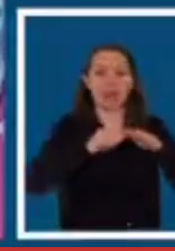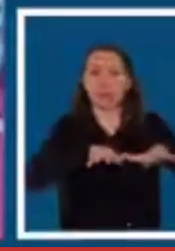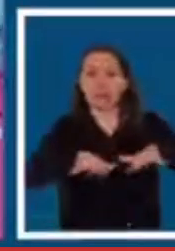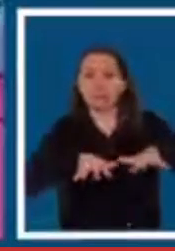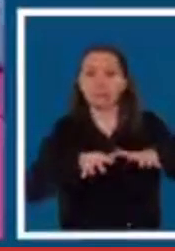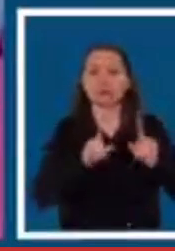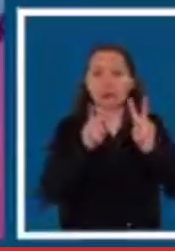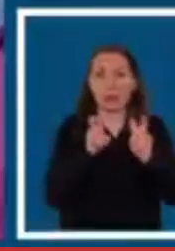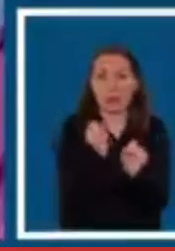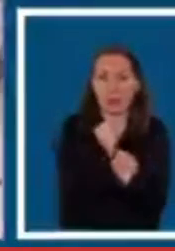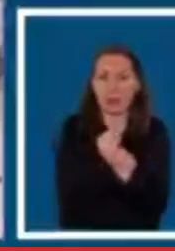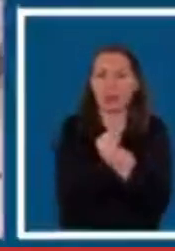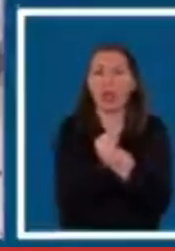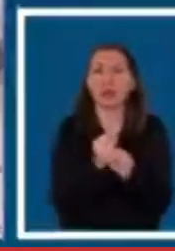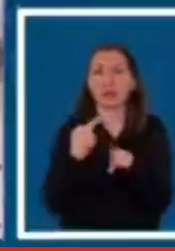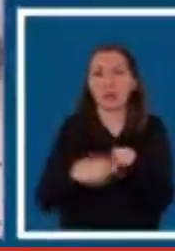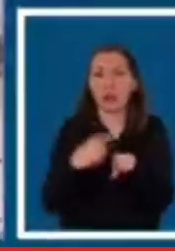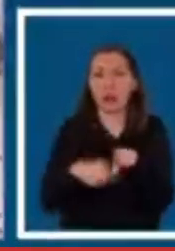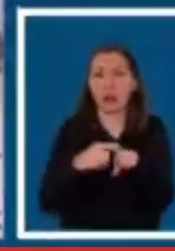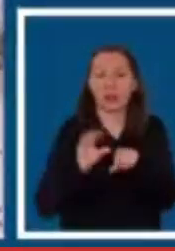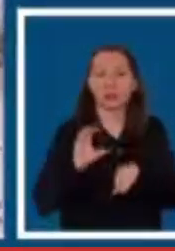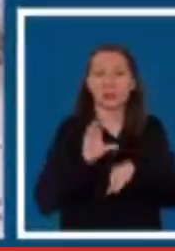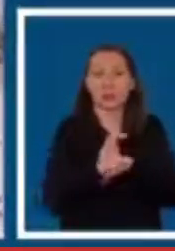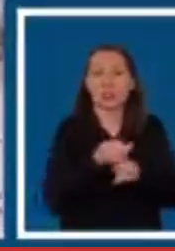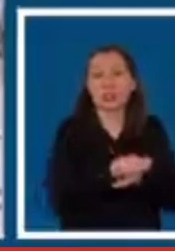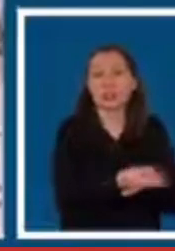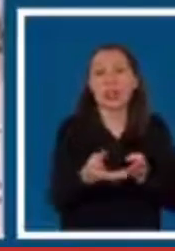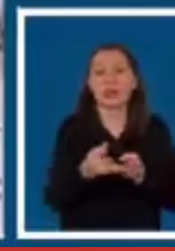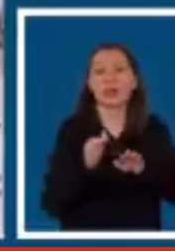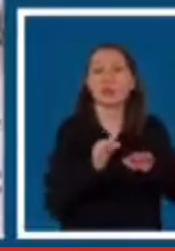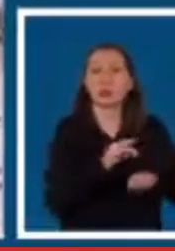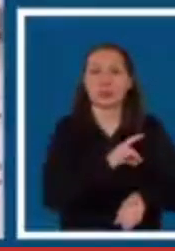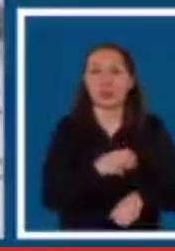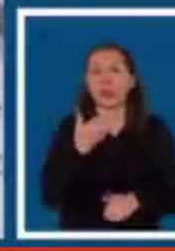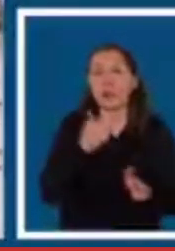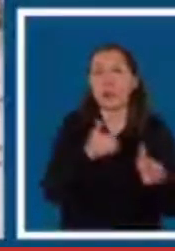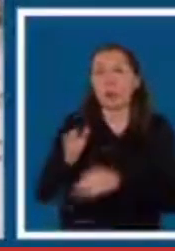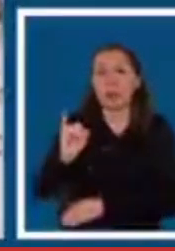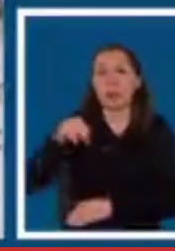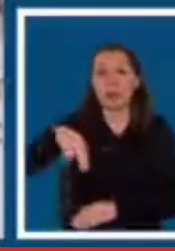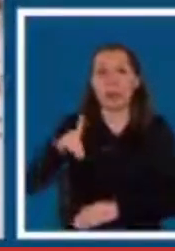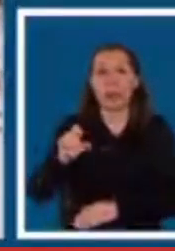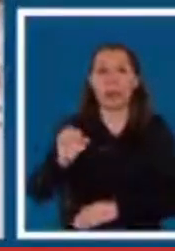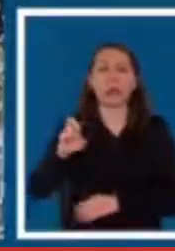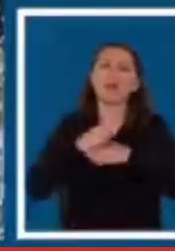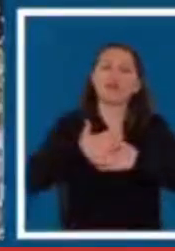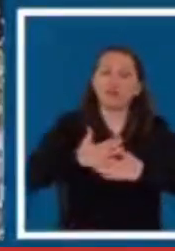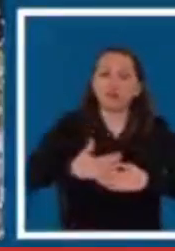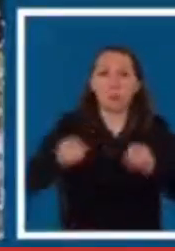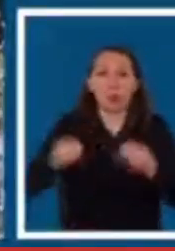sus unidades con crédito siembra por chile y también indap dando tranquilidad a quienes perdieron